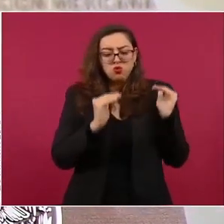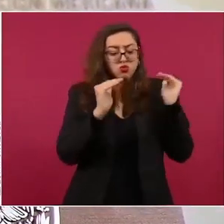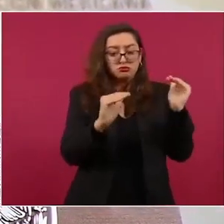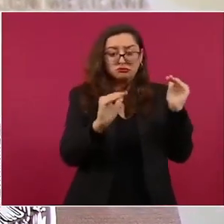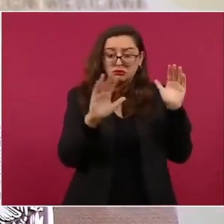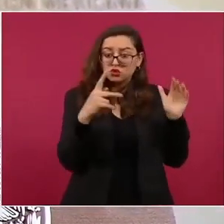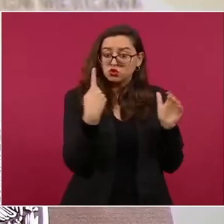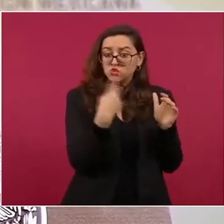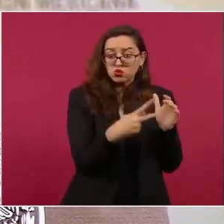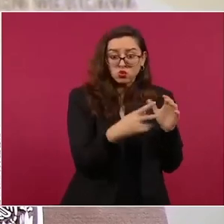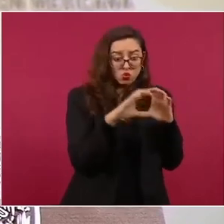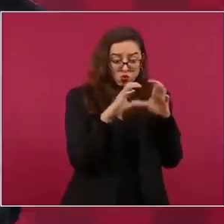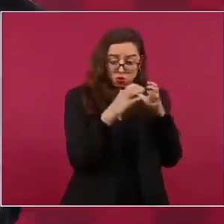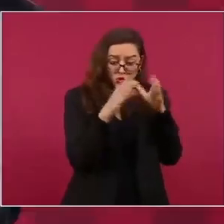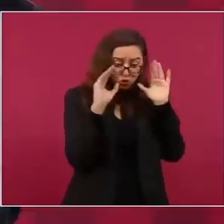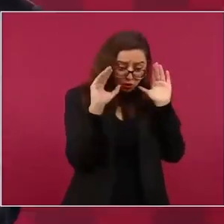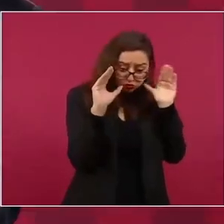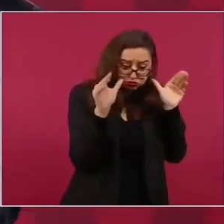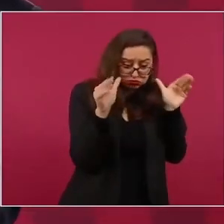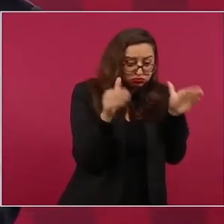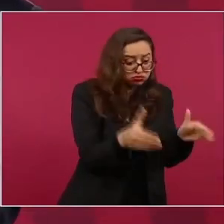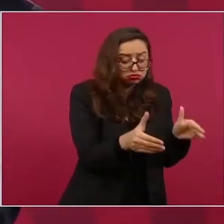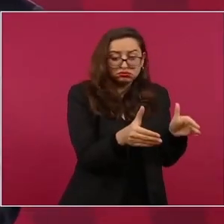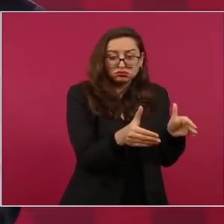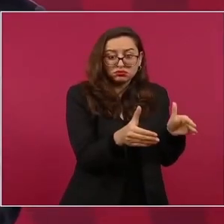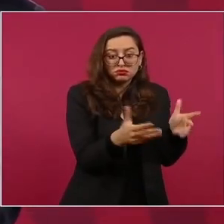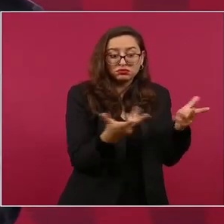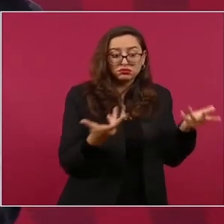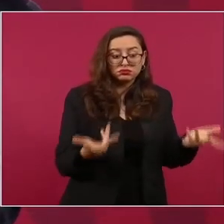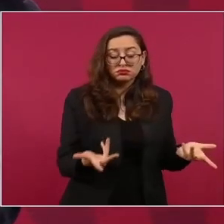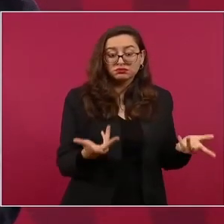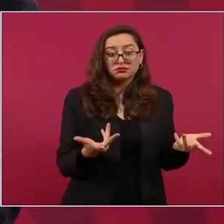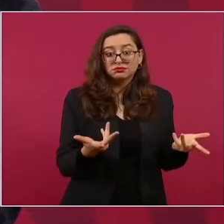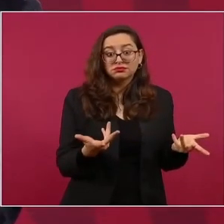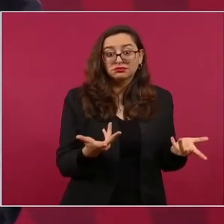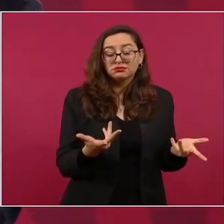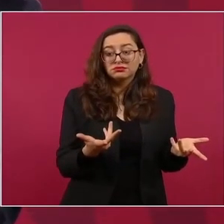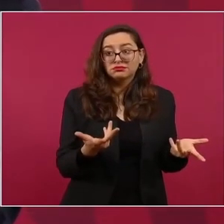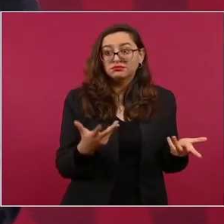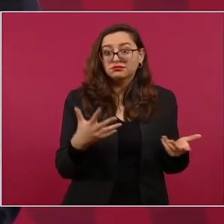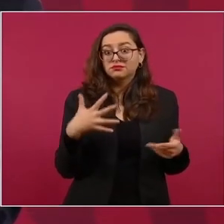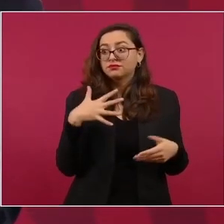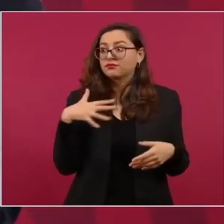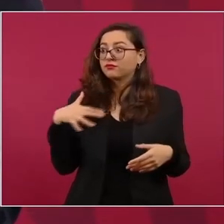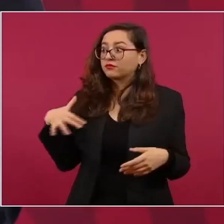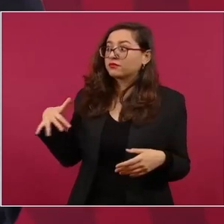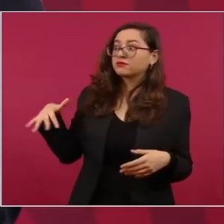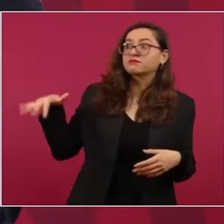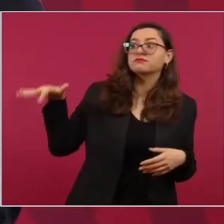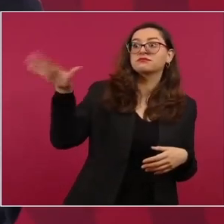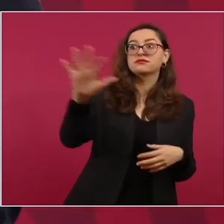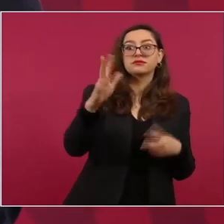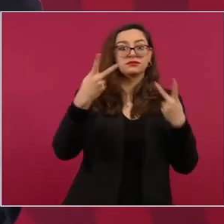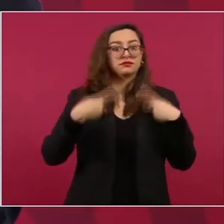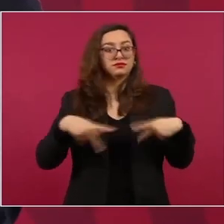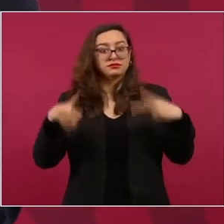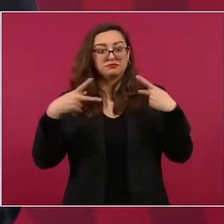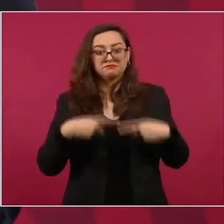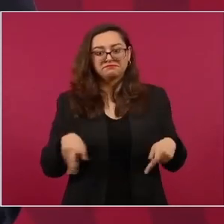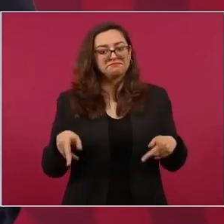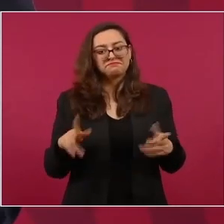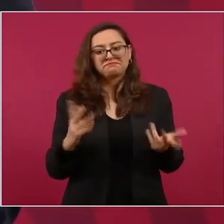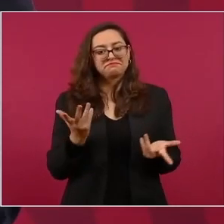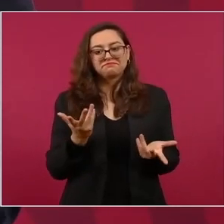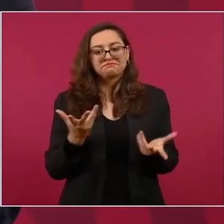pues tienen sus espacios. ¿Quién organiza la Feria del Libro de